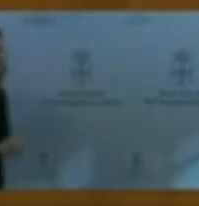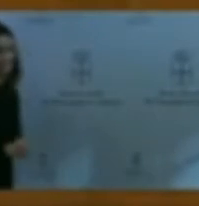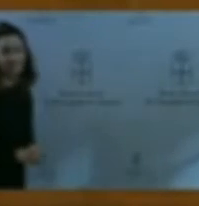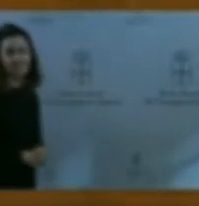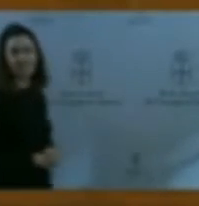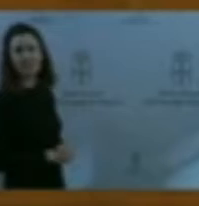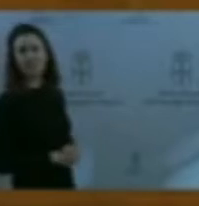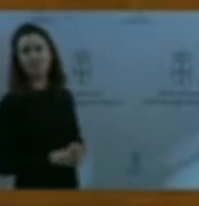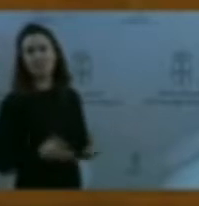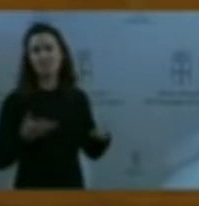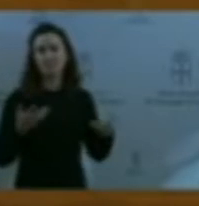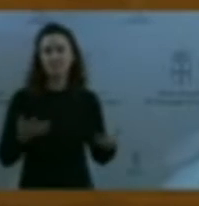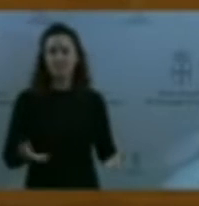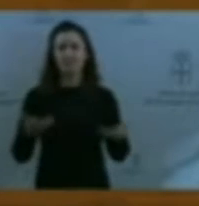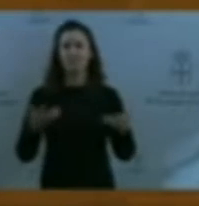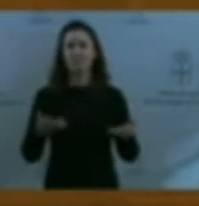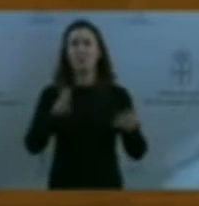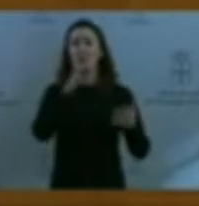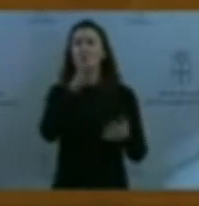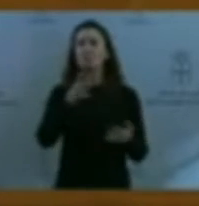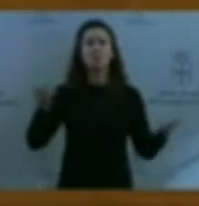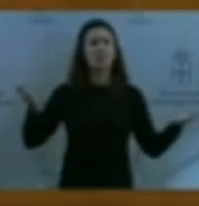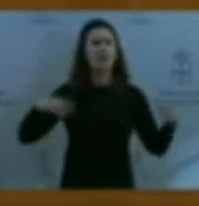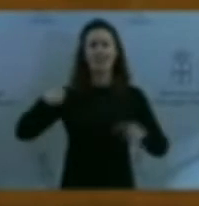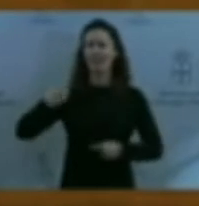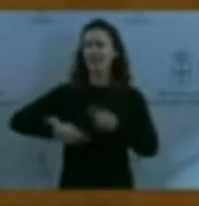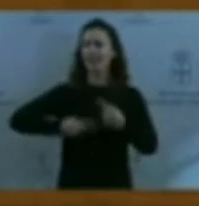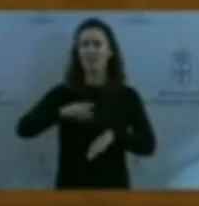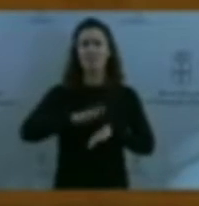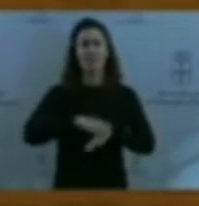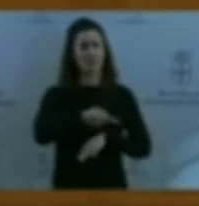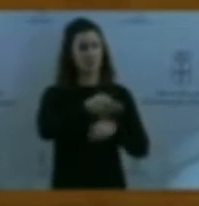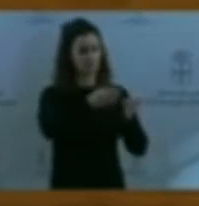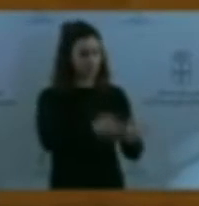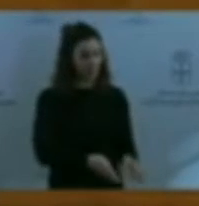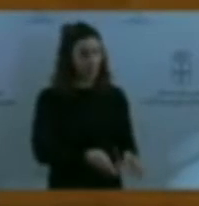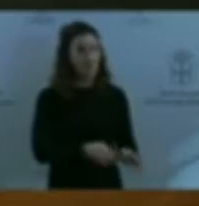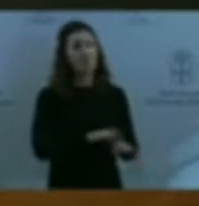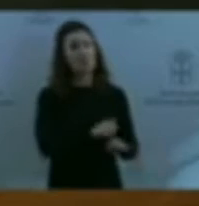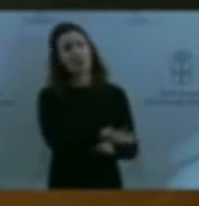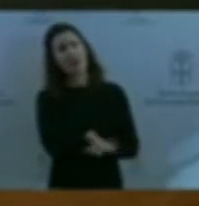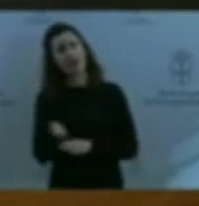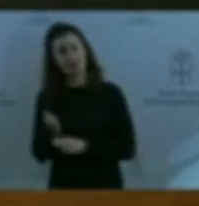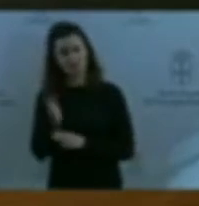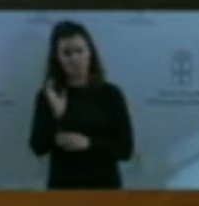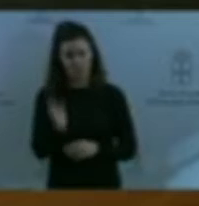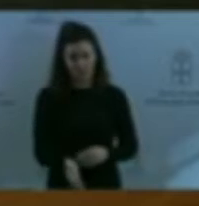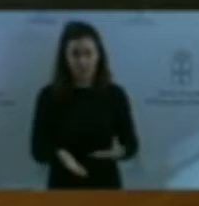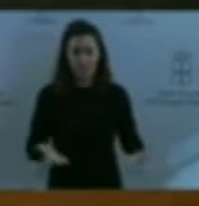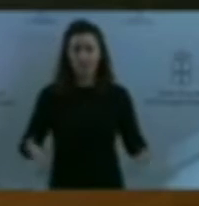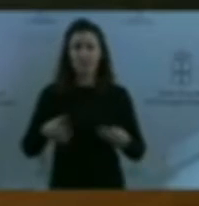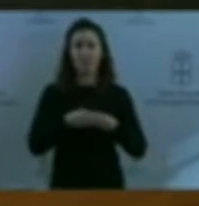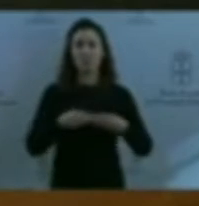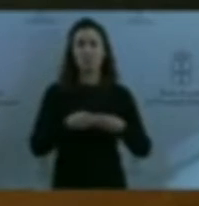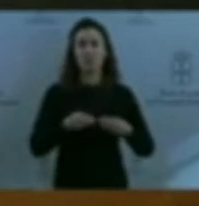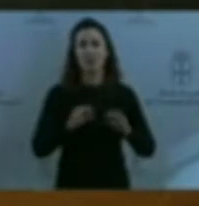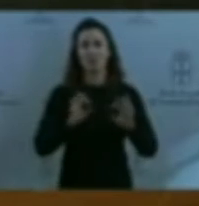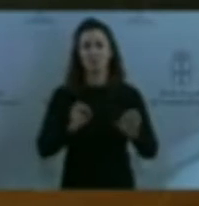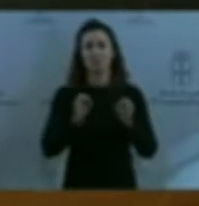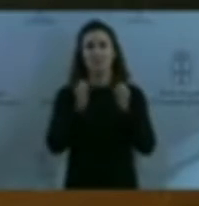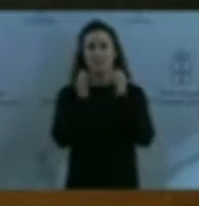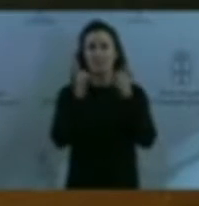ninguna consecuencia para usted, pero sí la tendrá para todos los demás. Para los usuarios que ven cómo se dan con un palmo de narices, las suyas, y